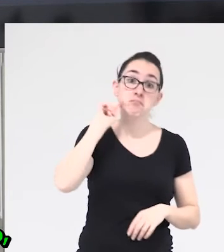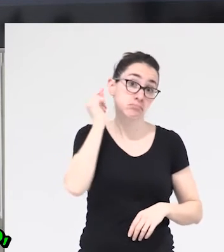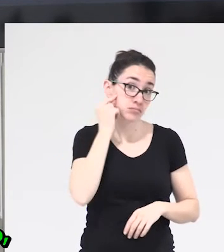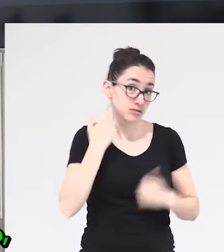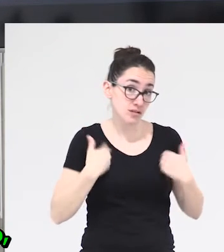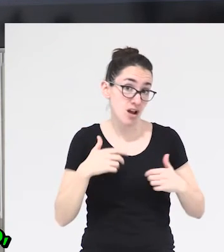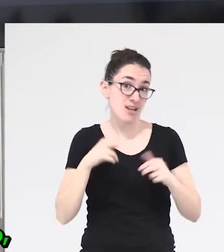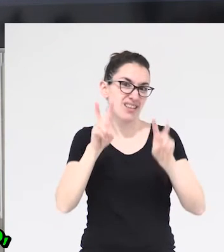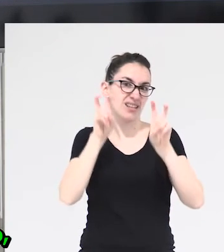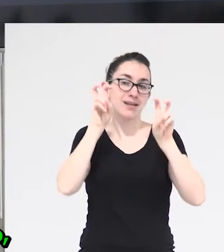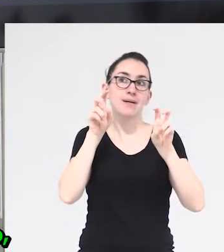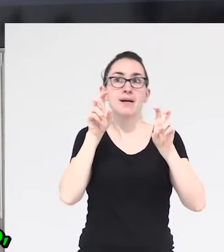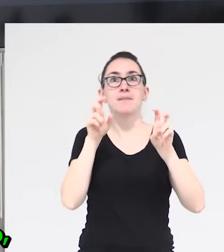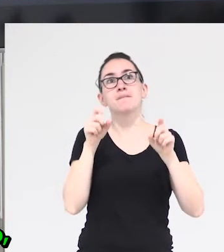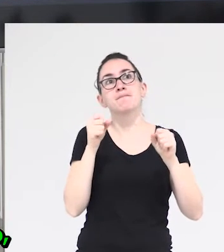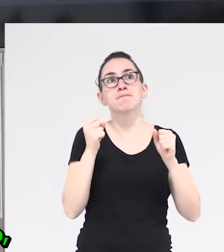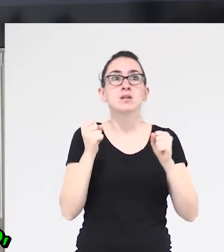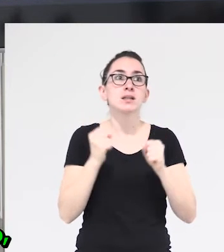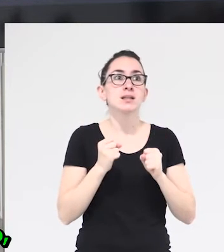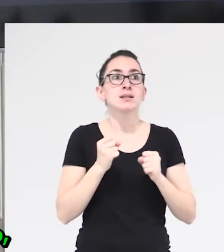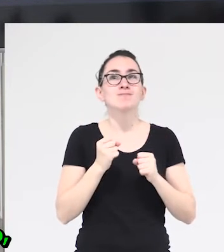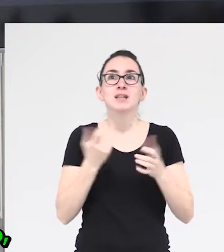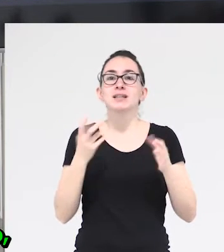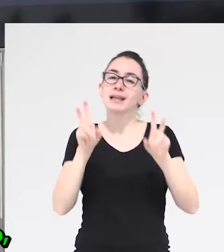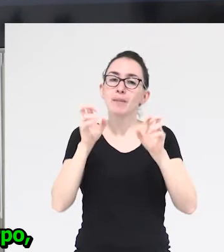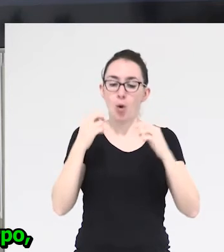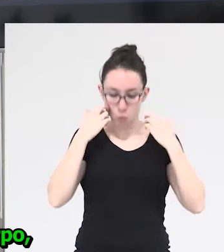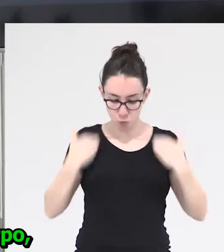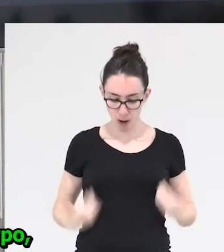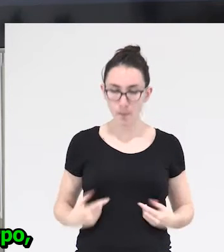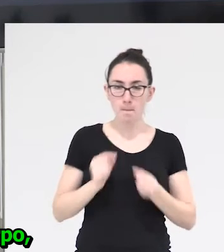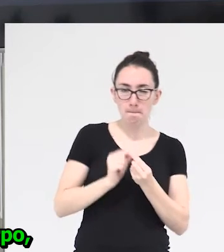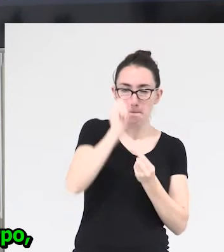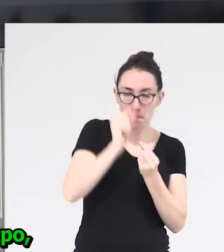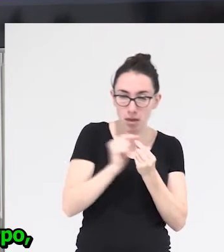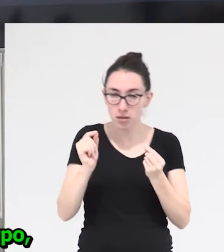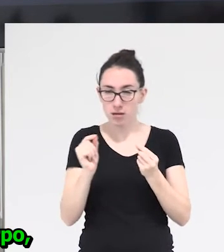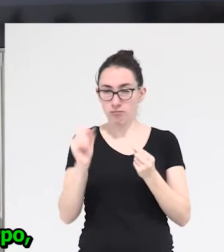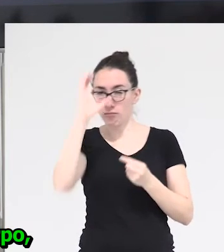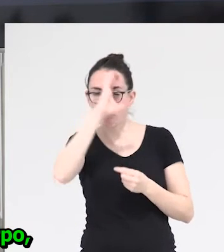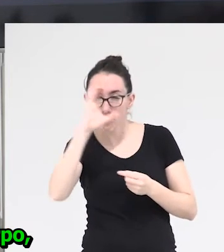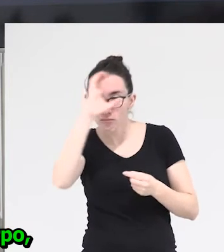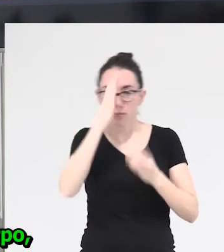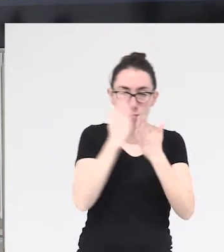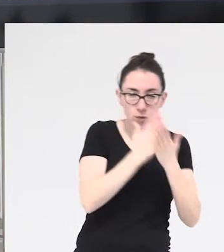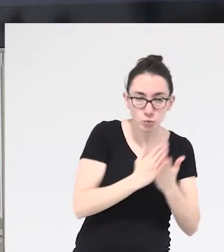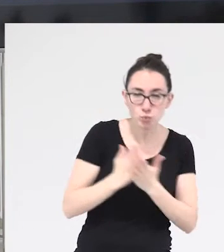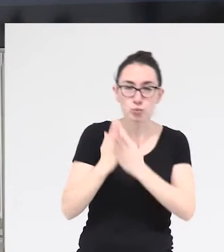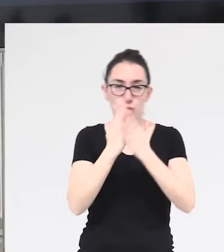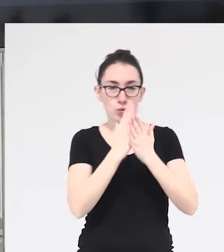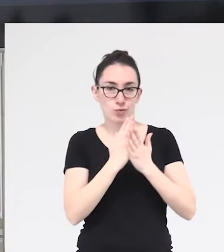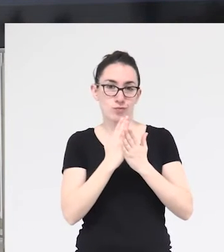pero esta cosa de medir el cuerpo, o sea, esta técnica, esta disciplina de medición del cuerpo,